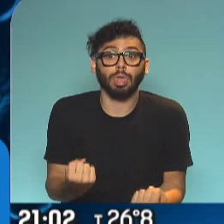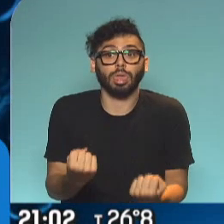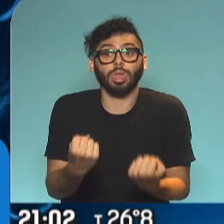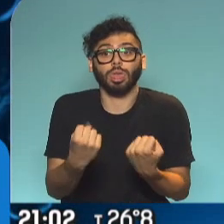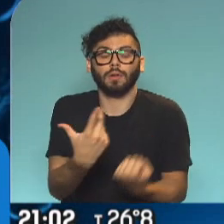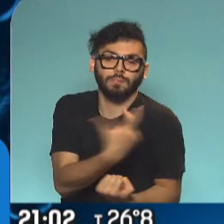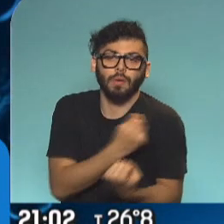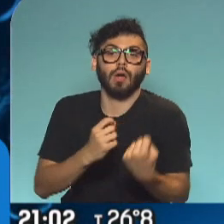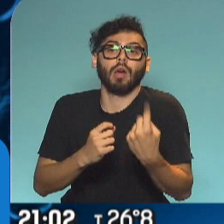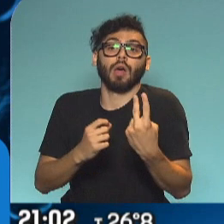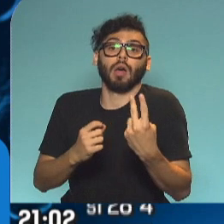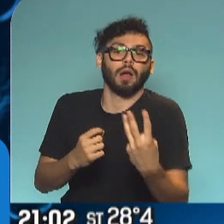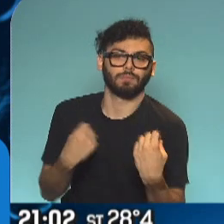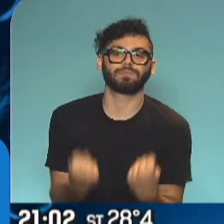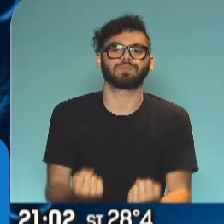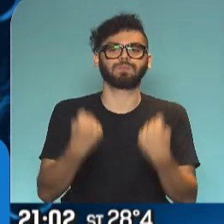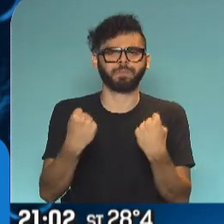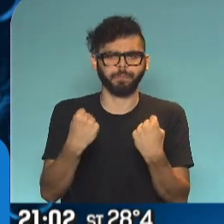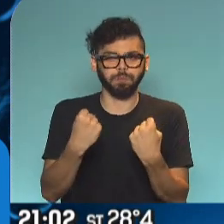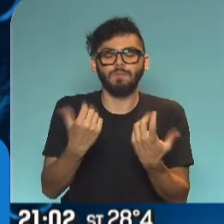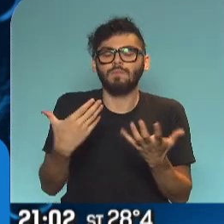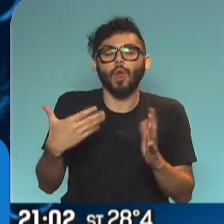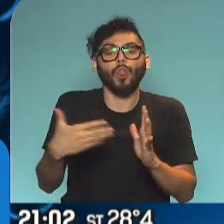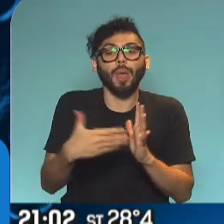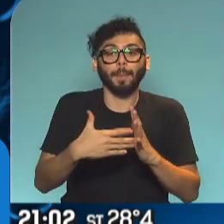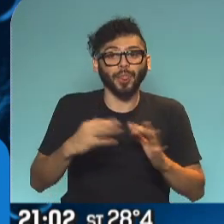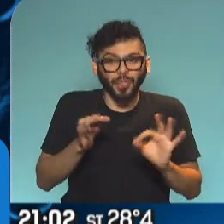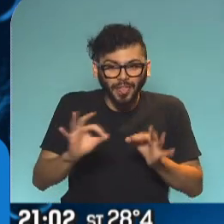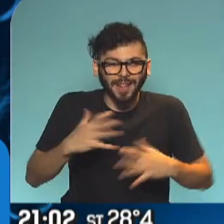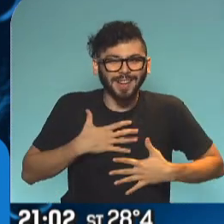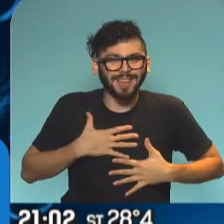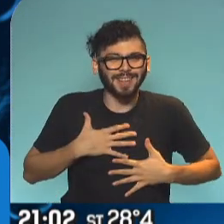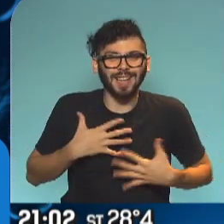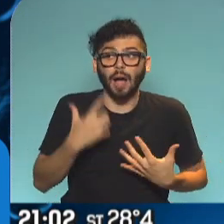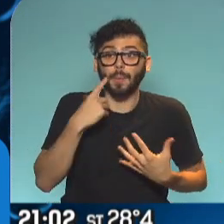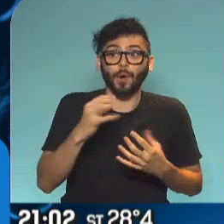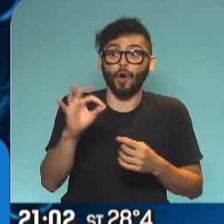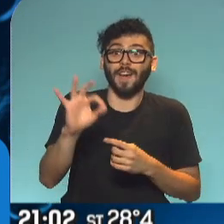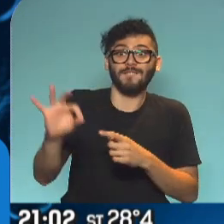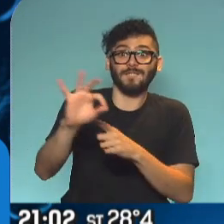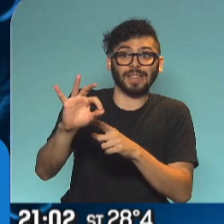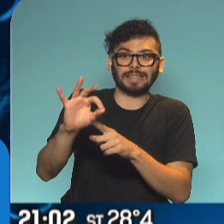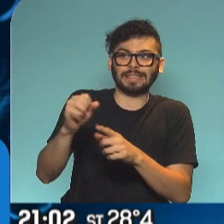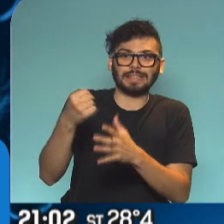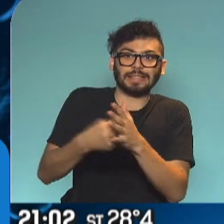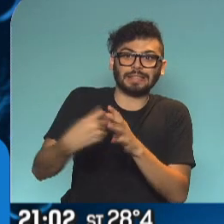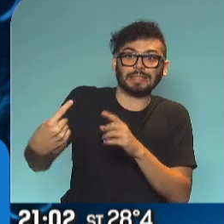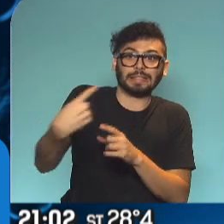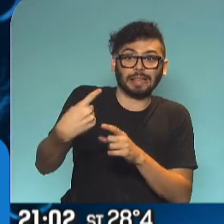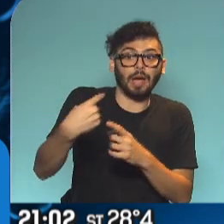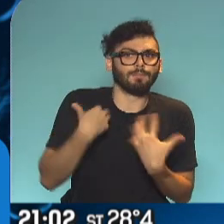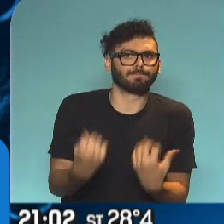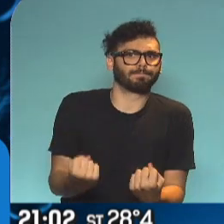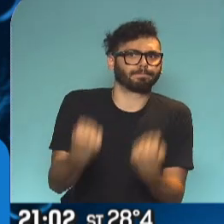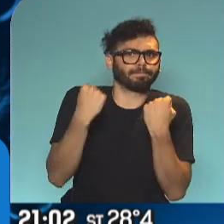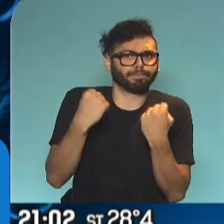defensas suficientes para prevenirse de la enfermedad que está tratando de prevenir. Y esto casi que